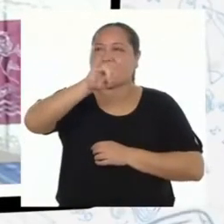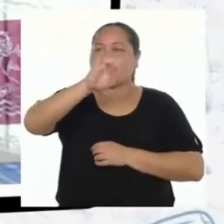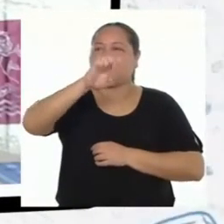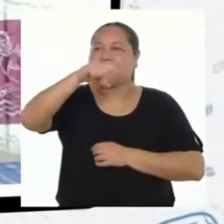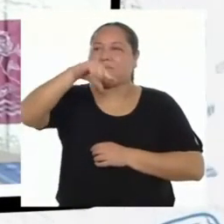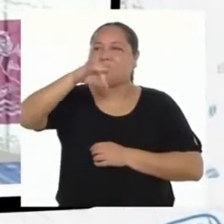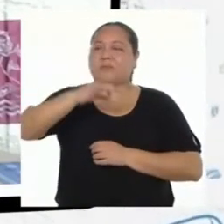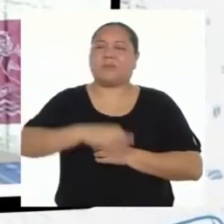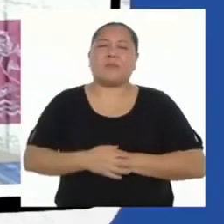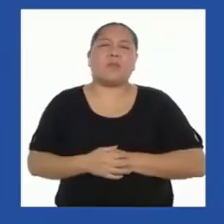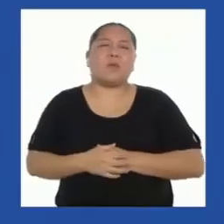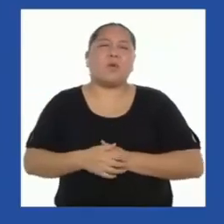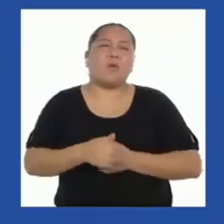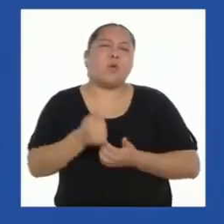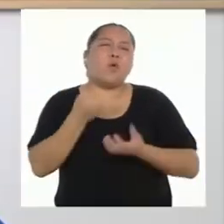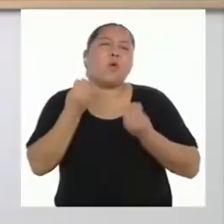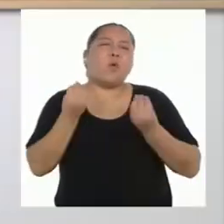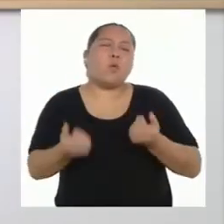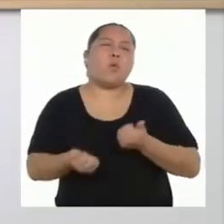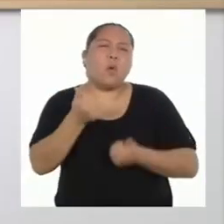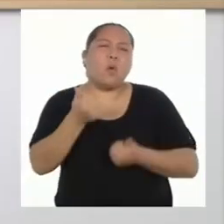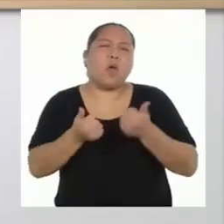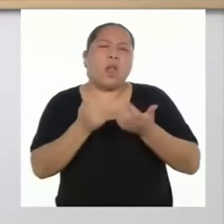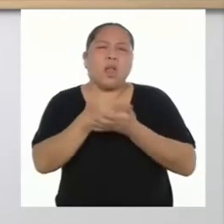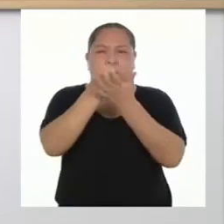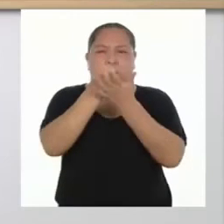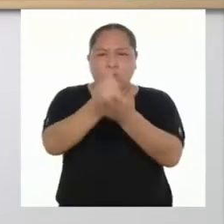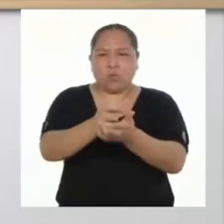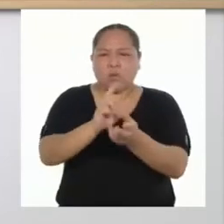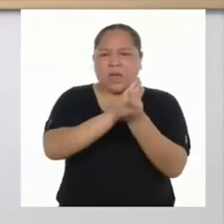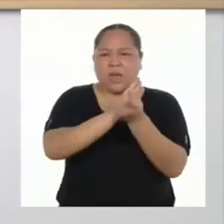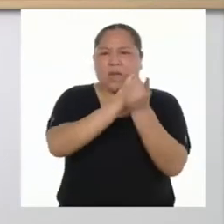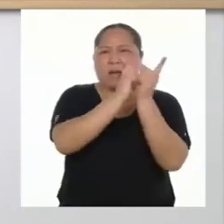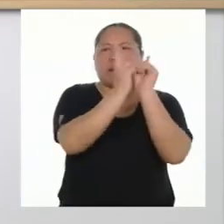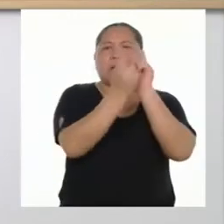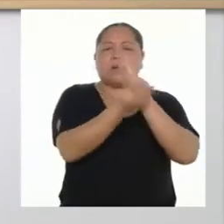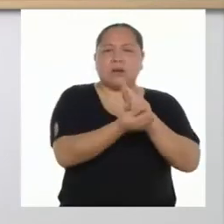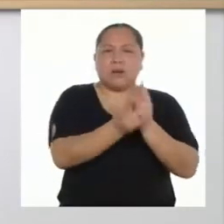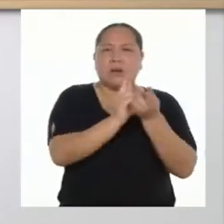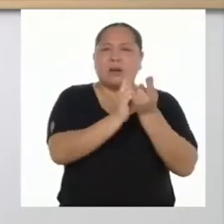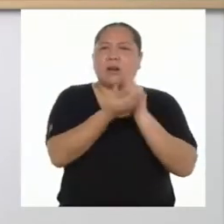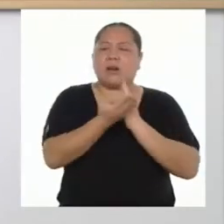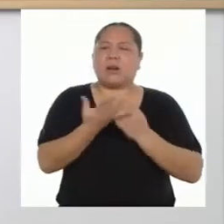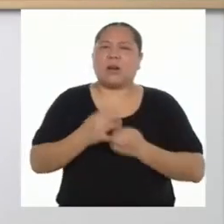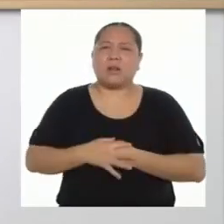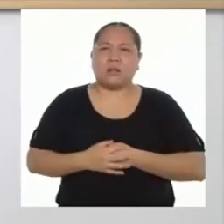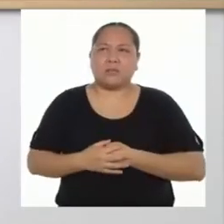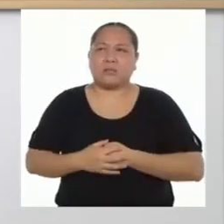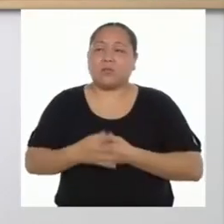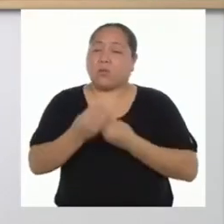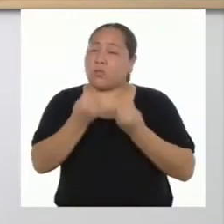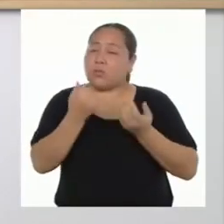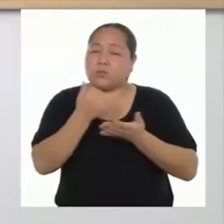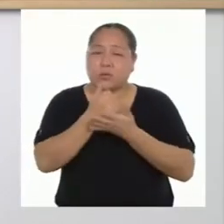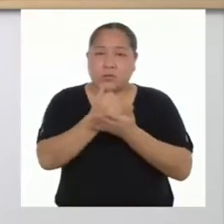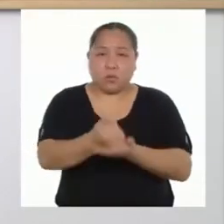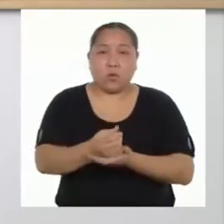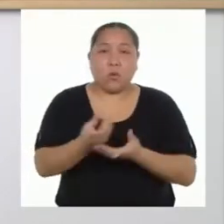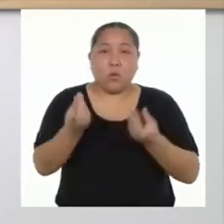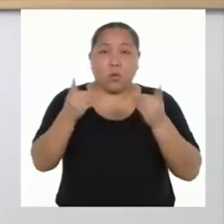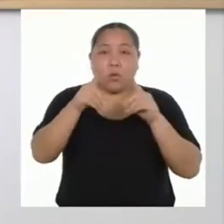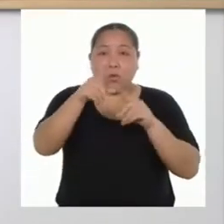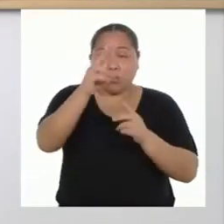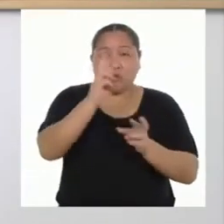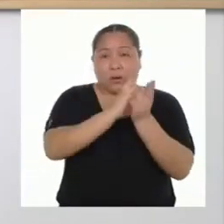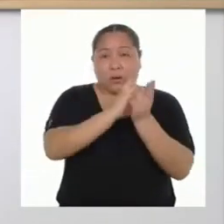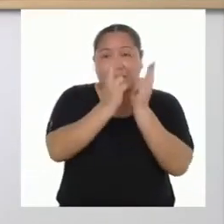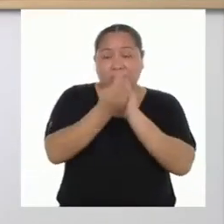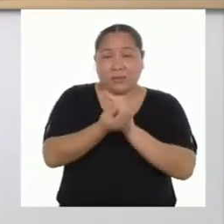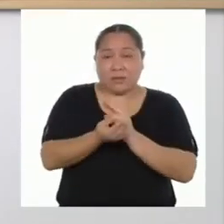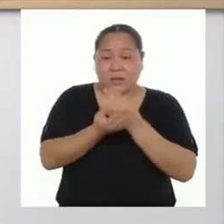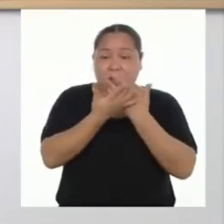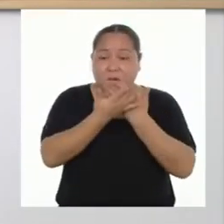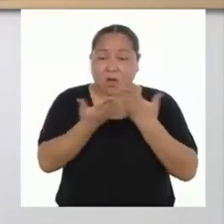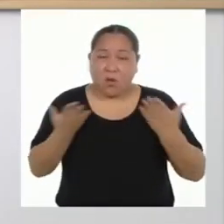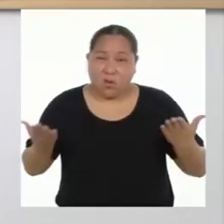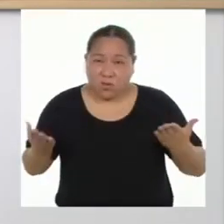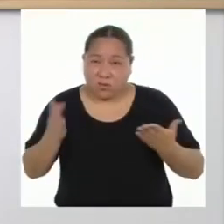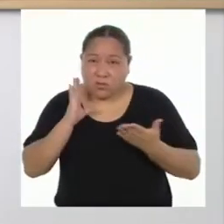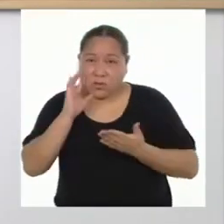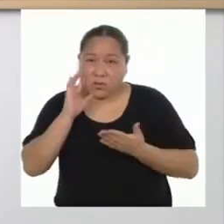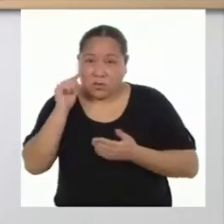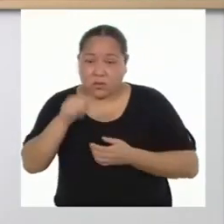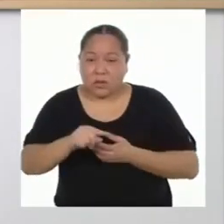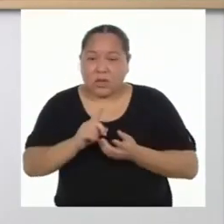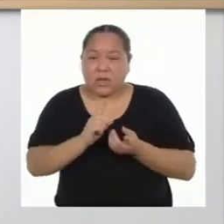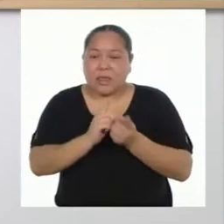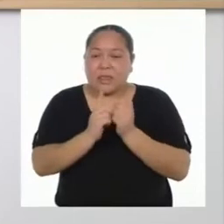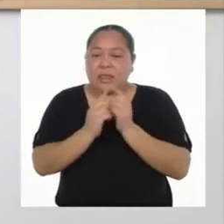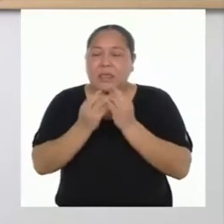beneficios tiene el reciclar? Son muchos los beneficios. Por ejemplo, al reciclar los residuos orgánicos y transformarlos